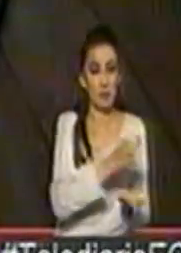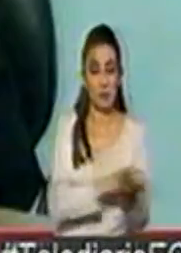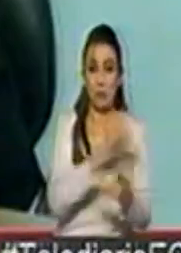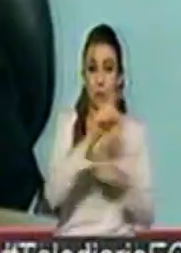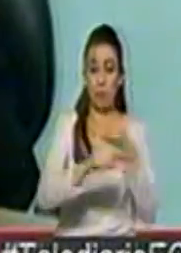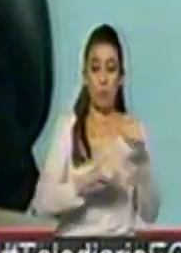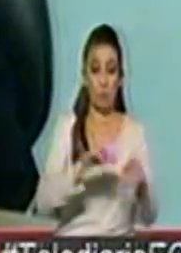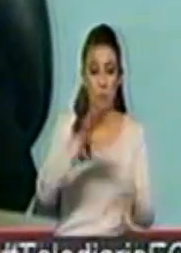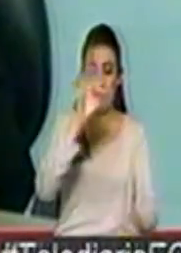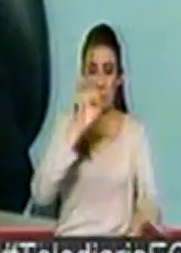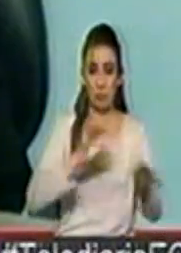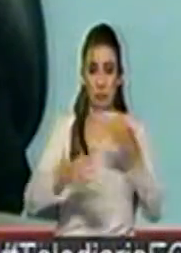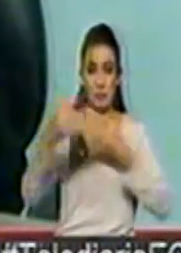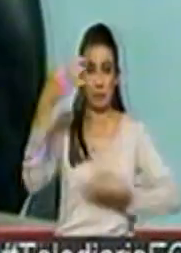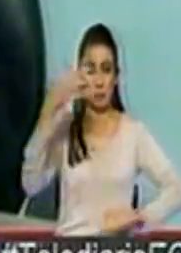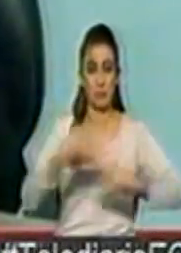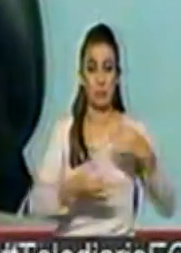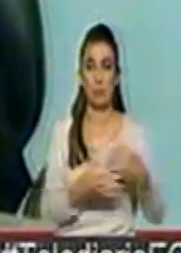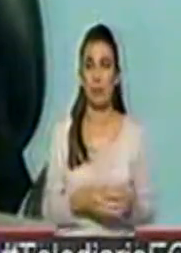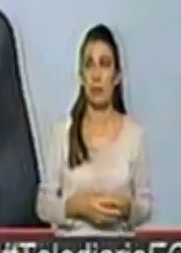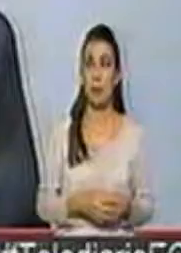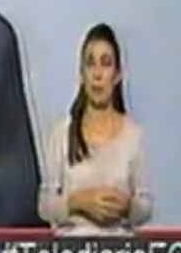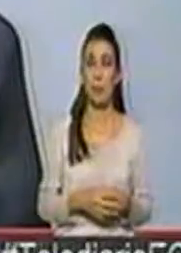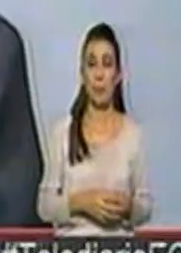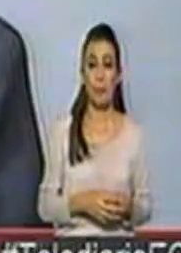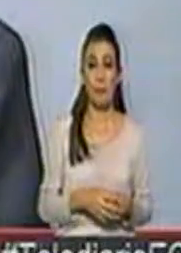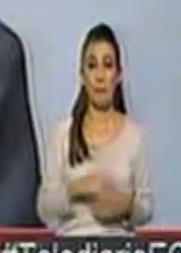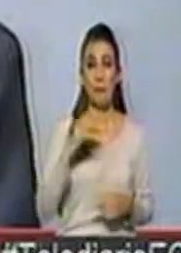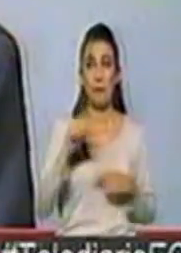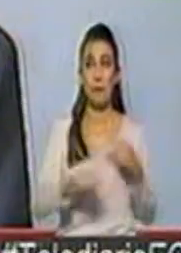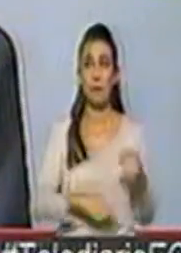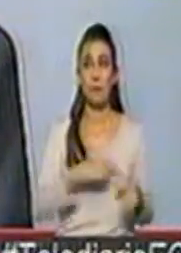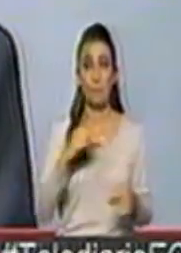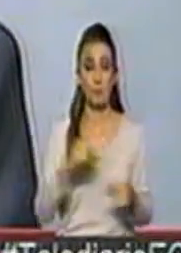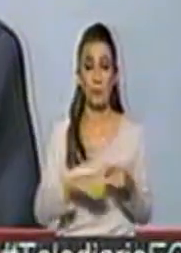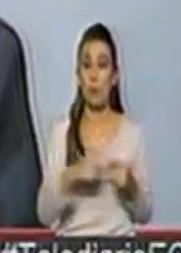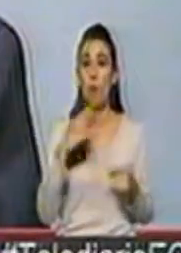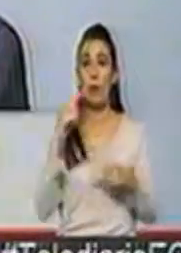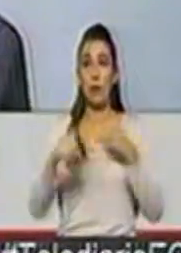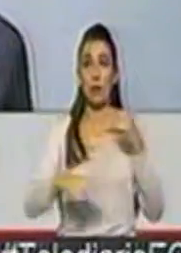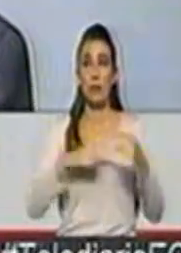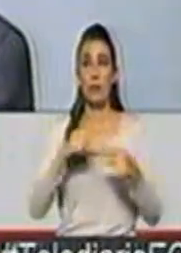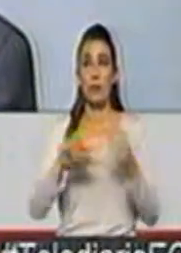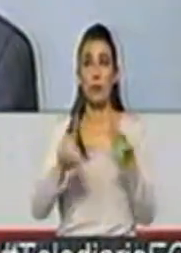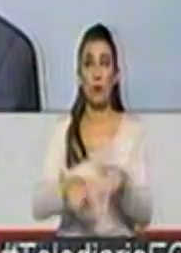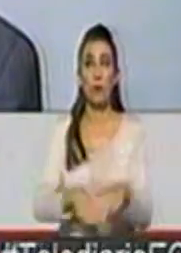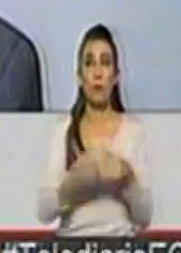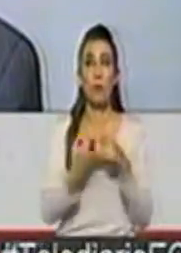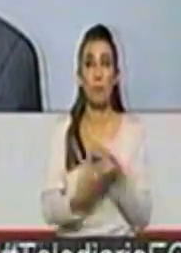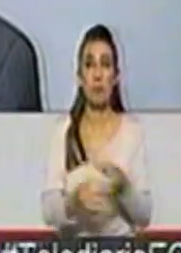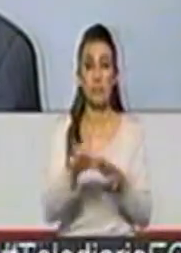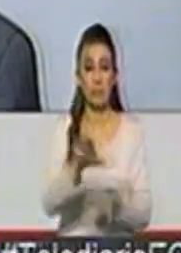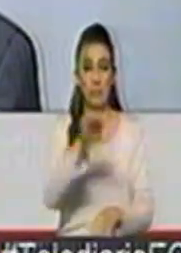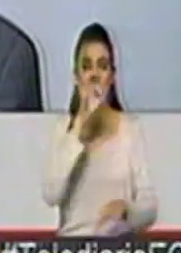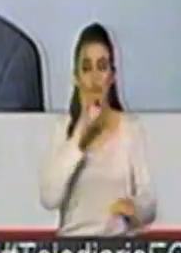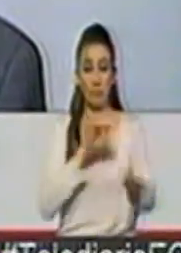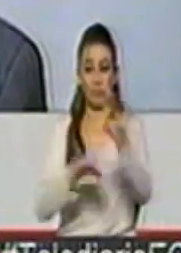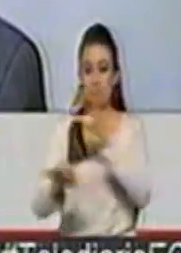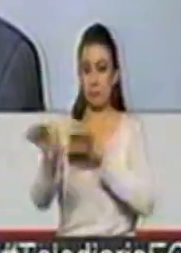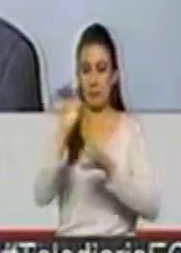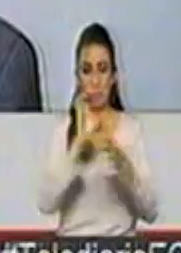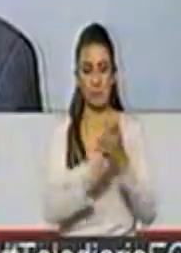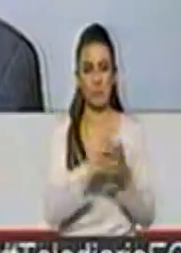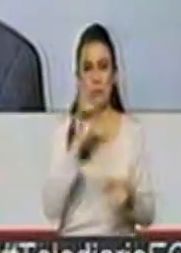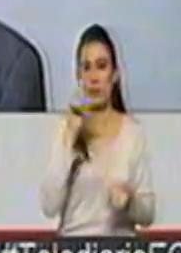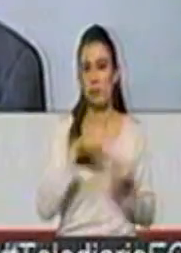nuevos operadores judiciales. Pero por nombrar jueces anticorrupción o fiscales anticorrupción, no se va a